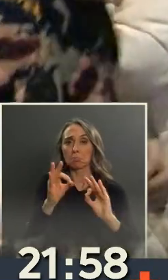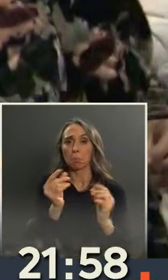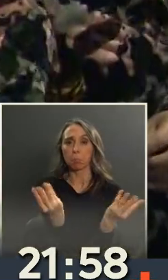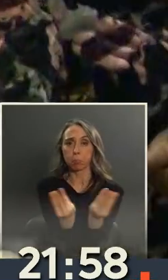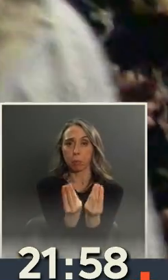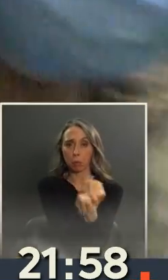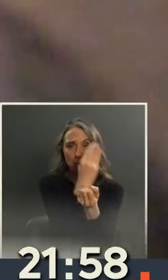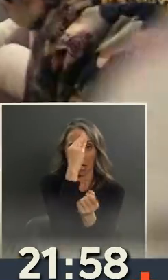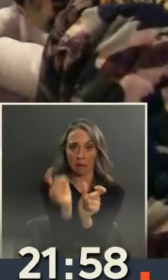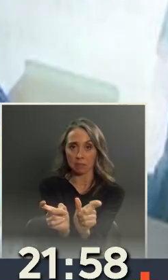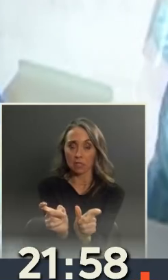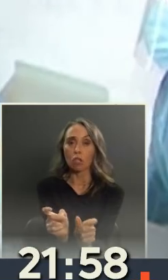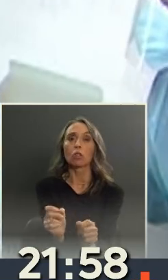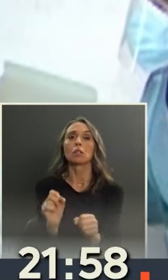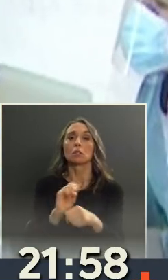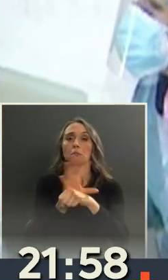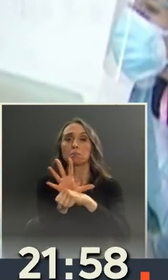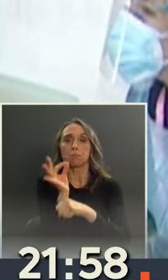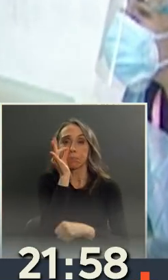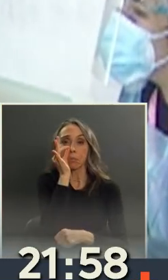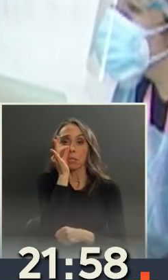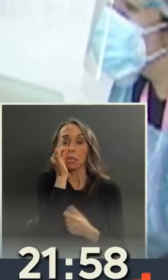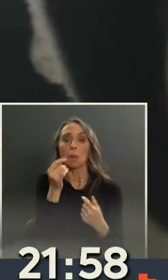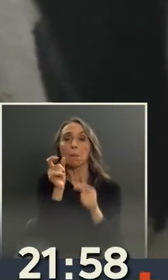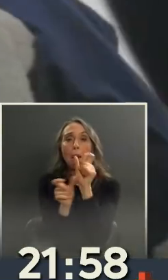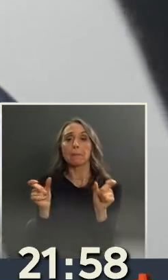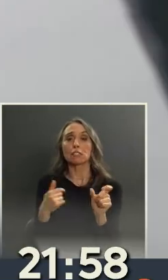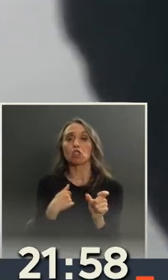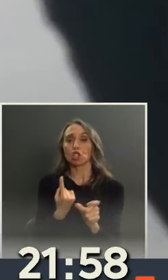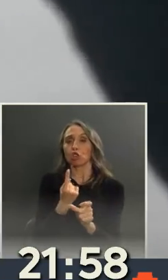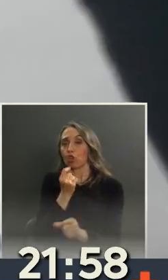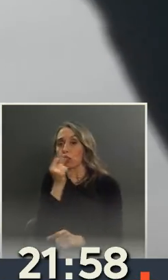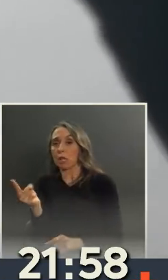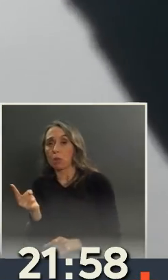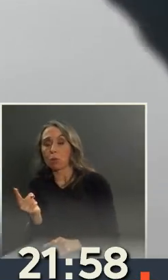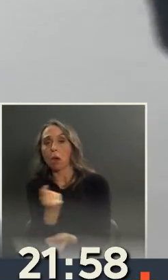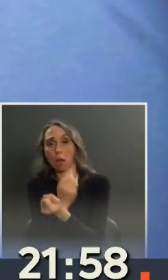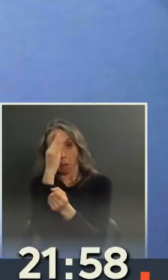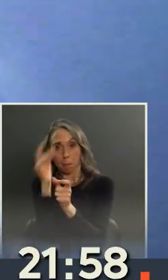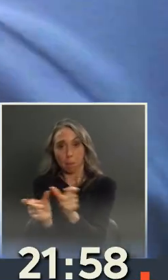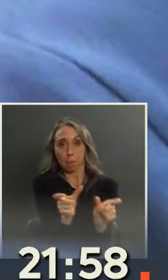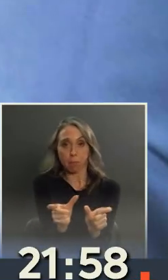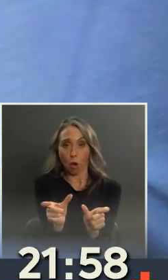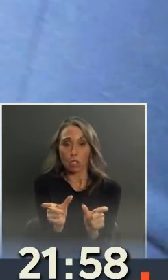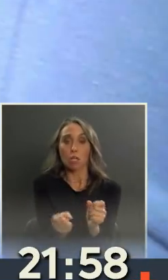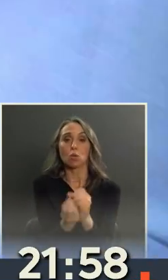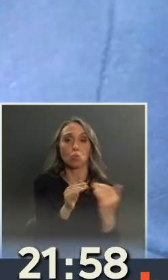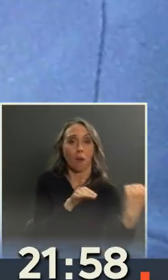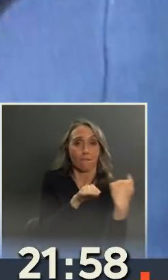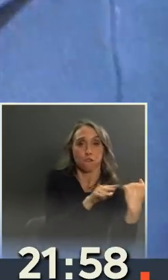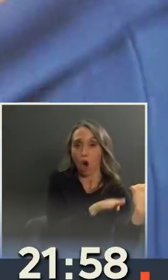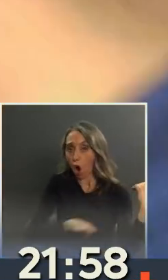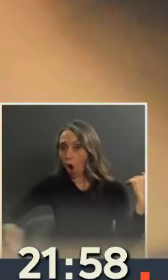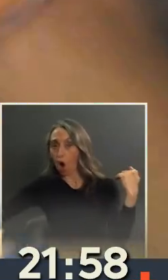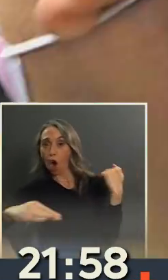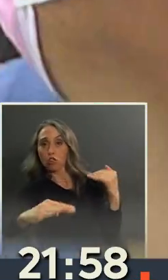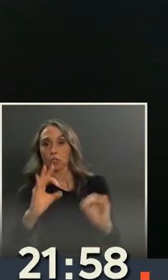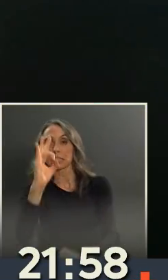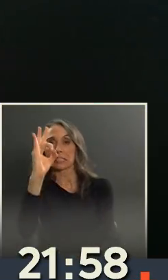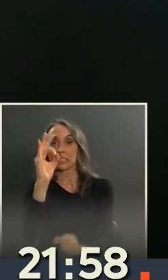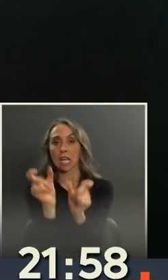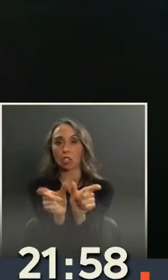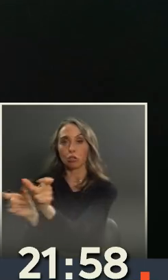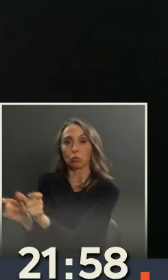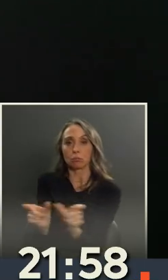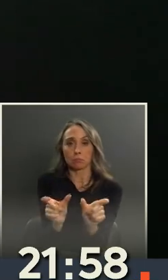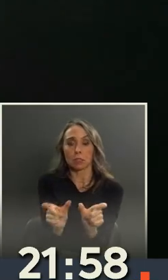Controles sanitarios solo para autodenunciados. Acción policial en las nuevas rutas para evadir controles, cero. Control a